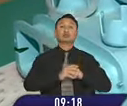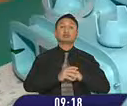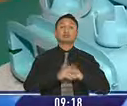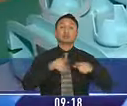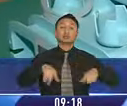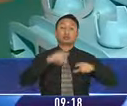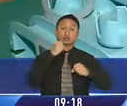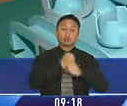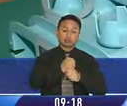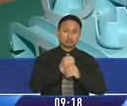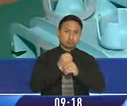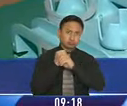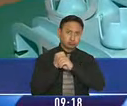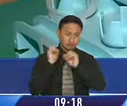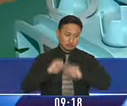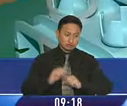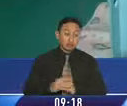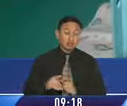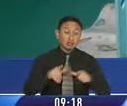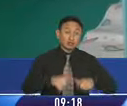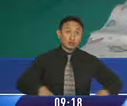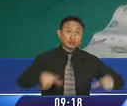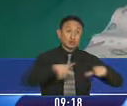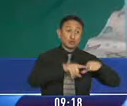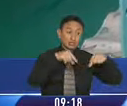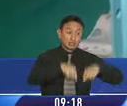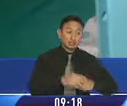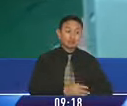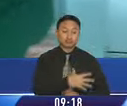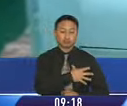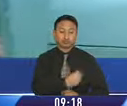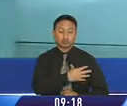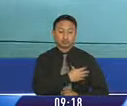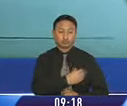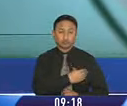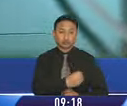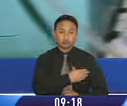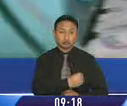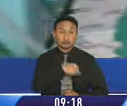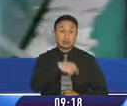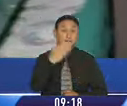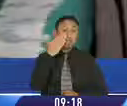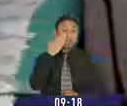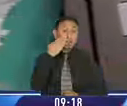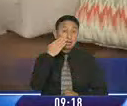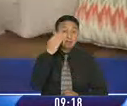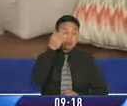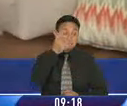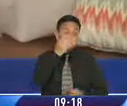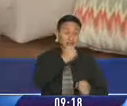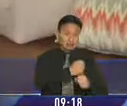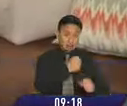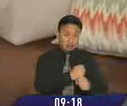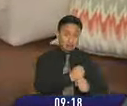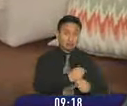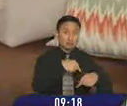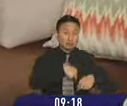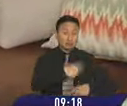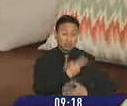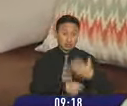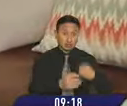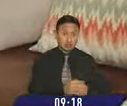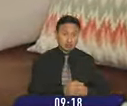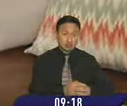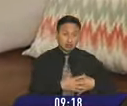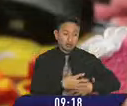laborales tienen la obligación de implementar salas de lactancia o lactarios adecuados para que las madres que regresan a sus actividades laborales puedan cumplir